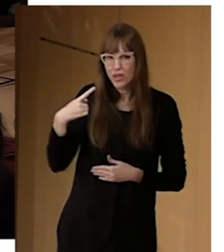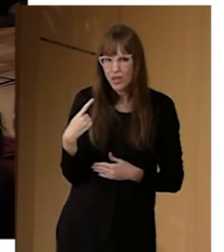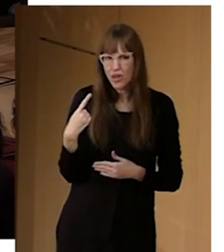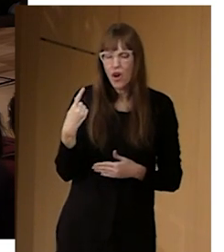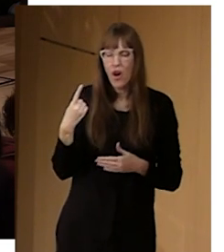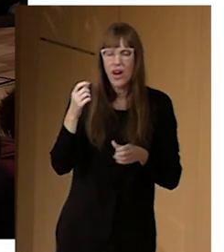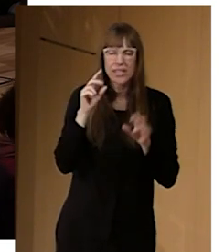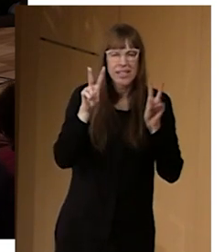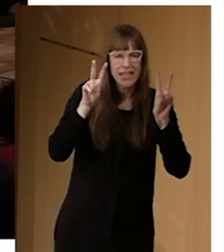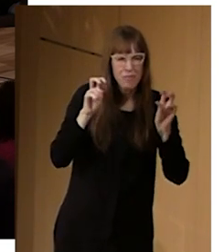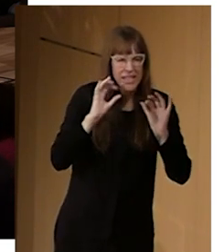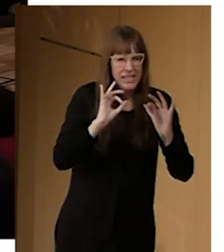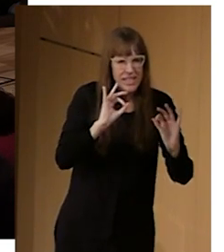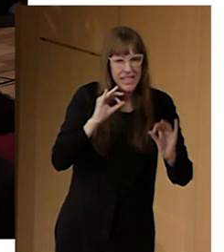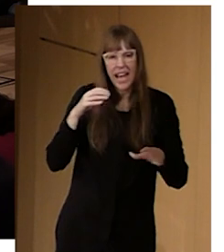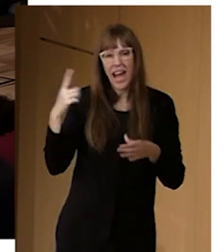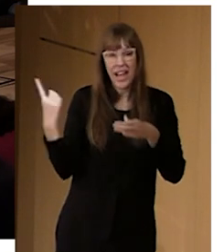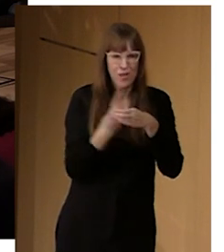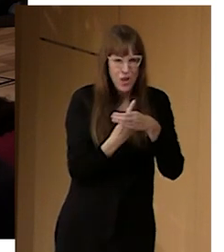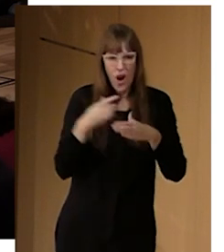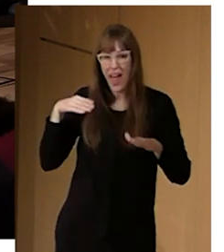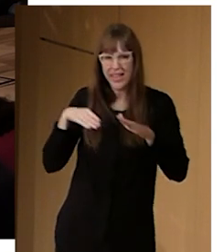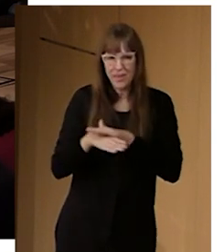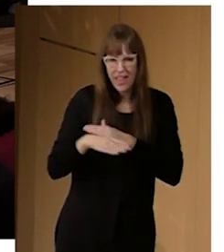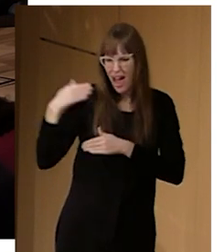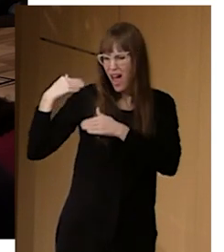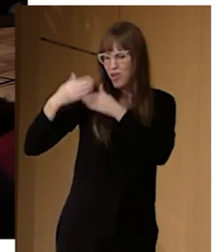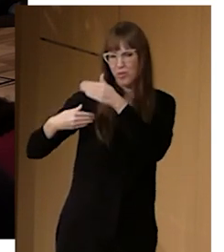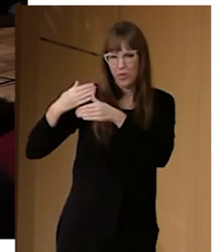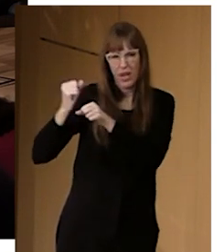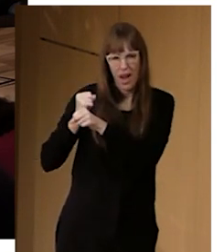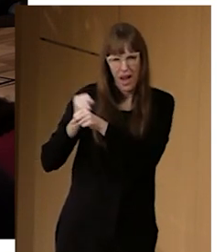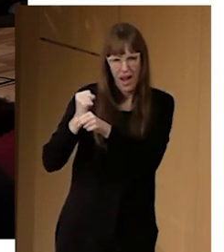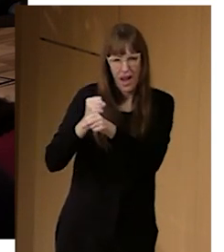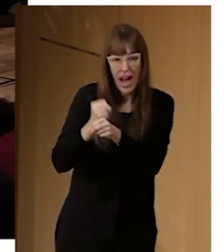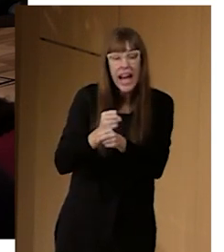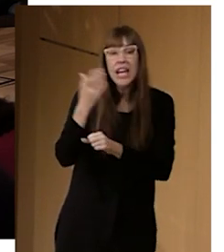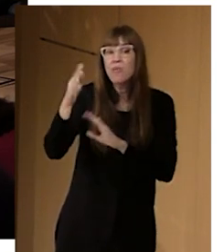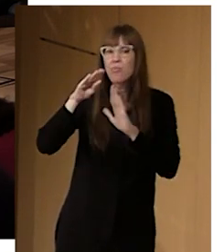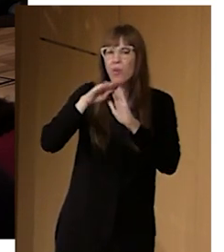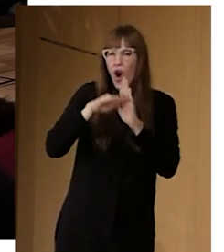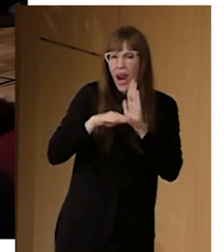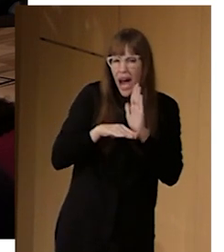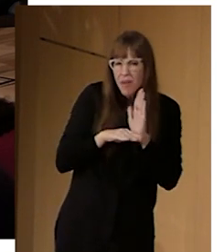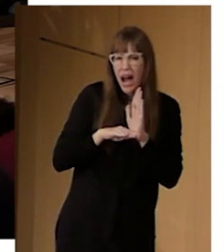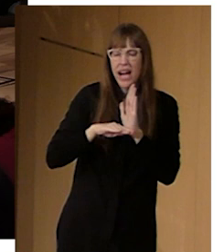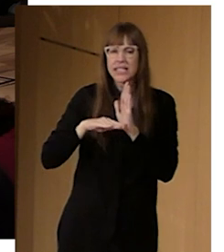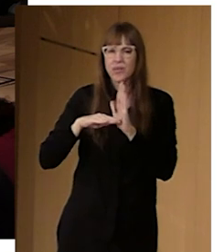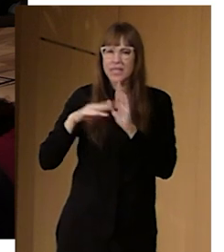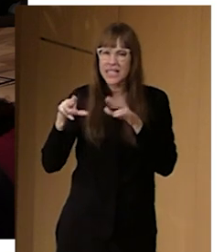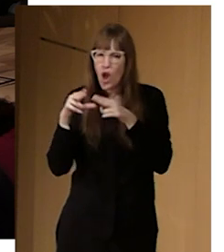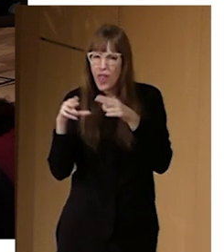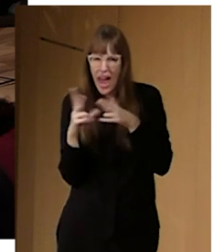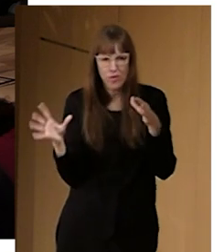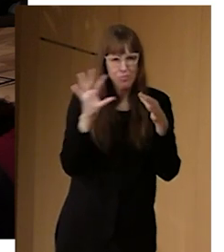trabajando en la accesibilidad Y por supuesto tenéis programas con un gran componente social eh sabéis que hoy os